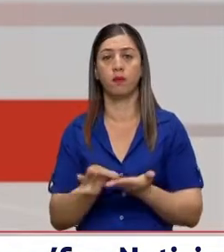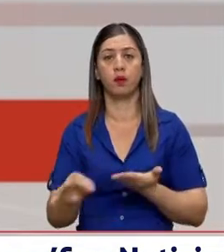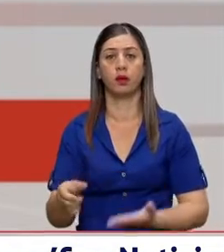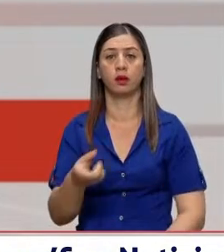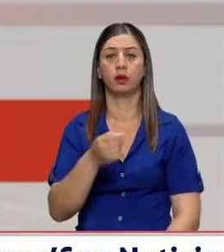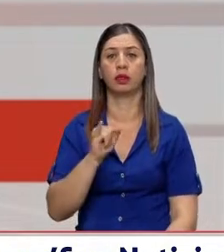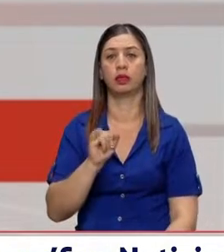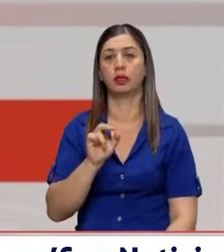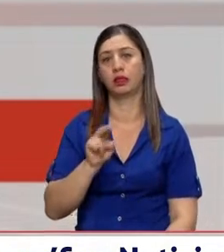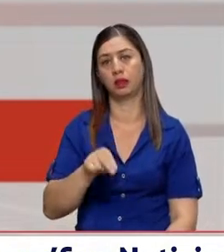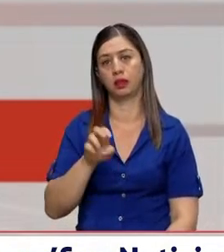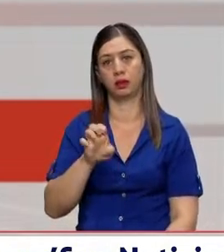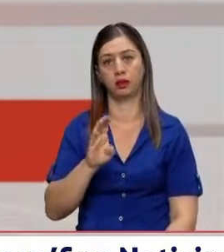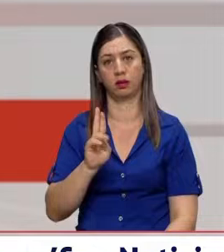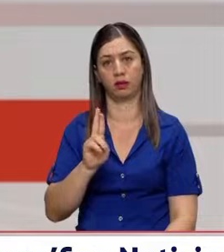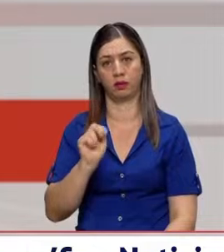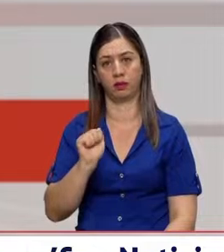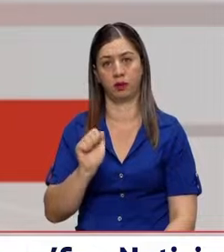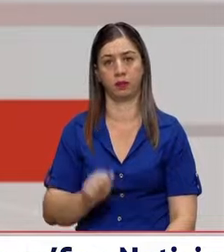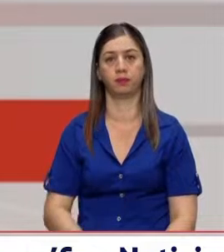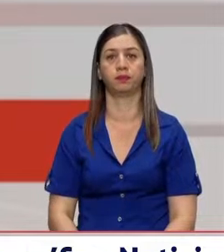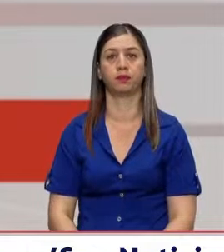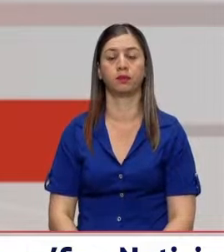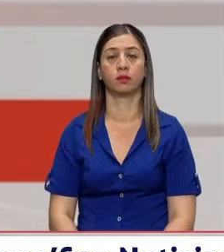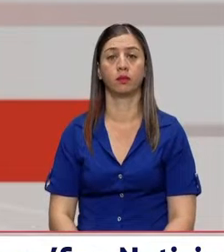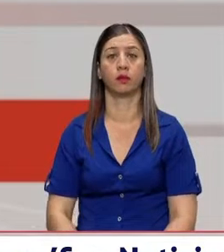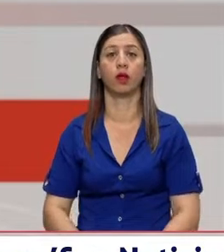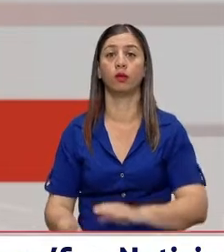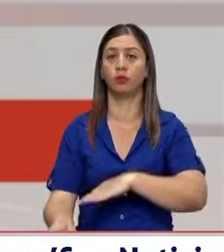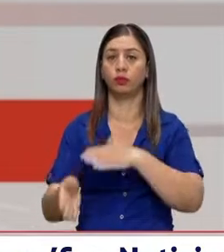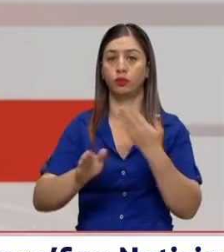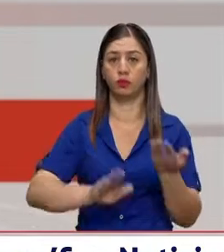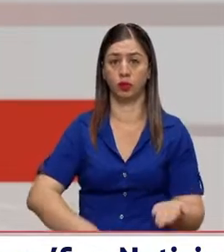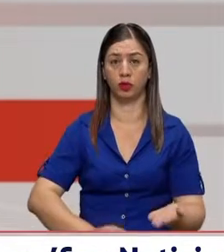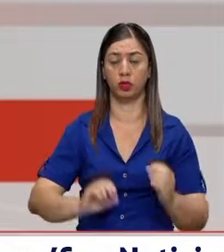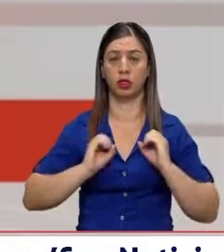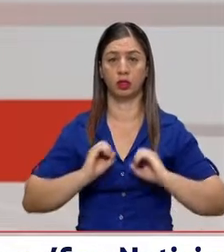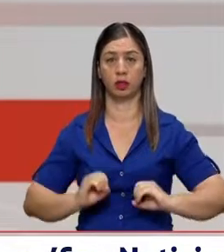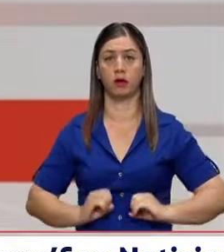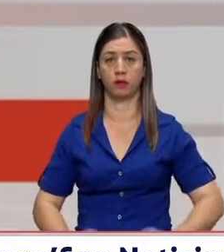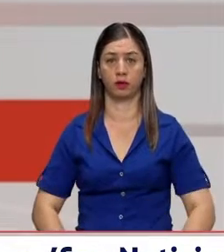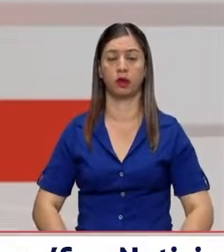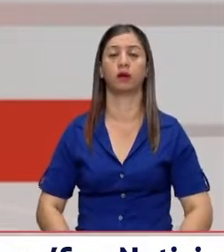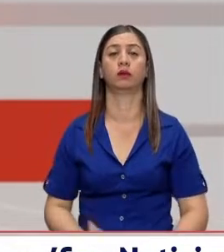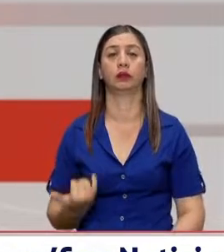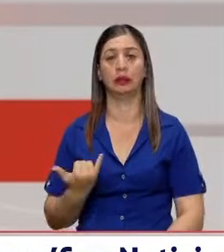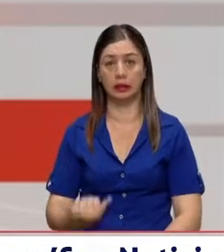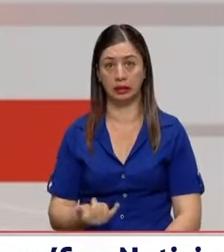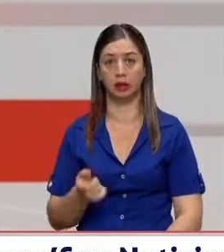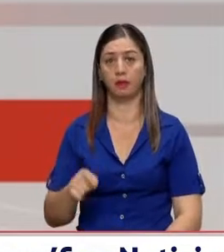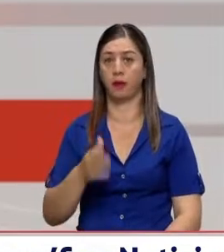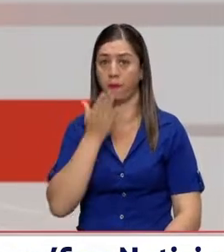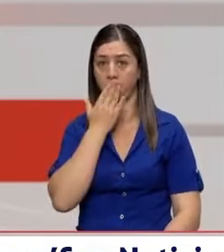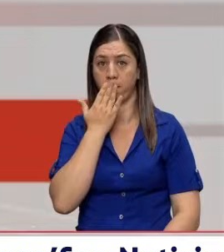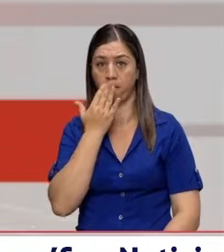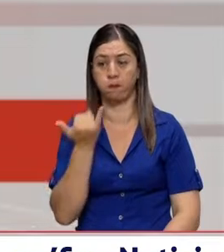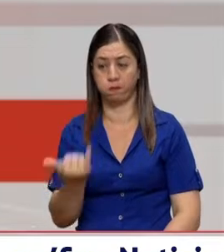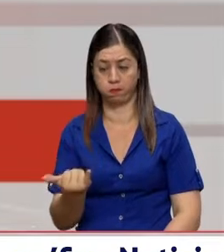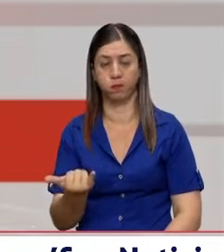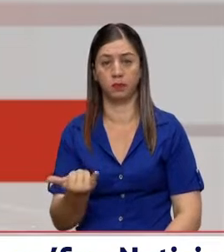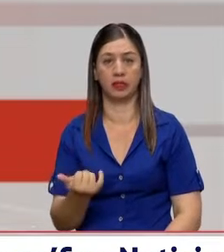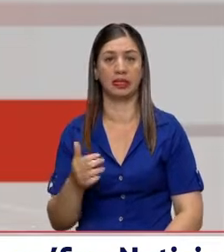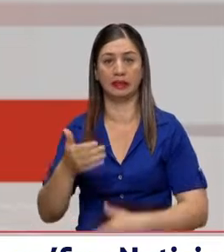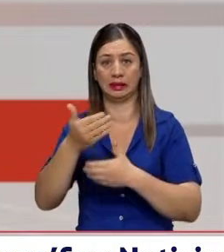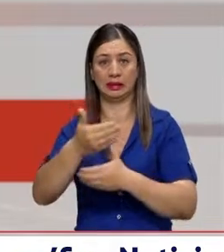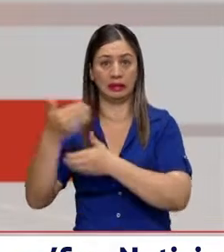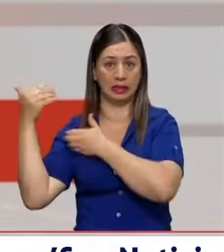en el departamento del Valle del Cauca. Y la muerte de un cabo tercero del ejército y el asesinato de un comunero indígena que había sido secuestrado por un